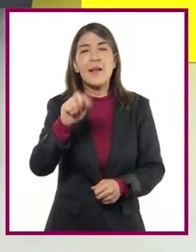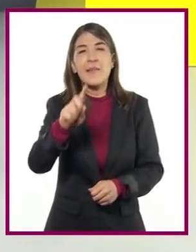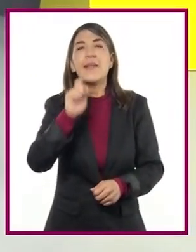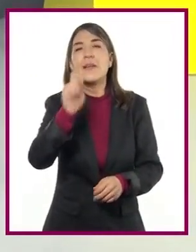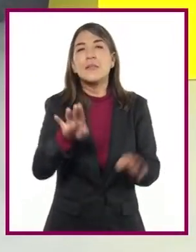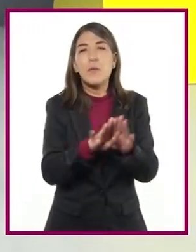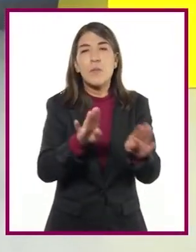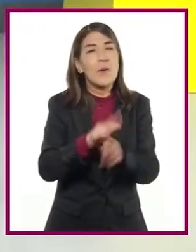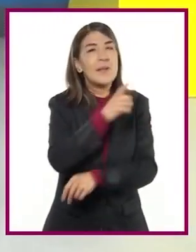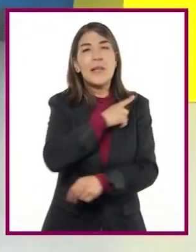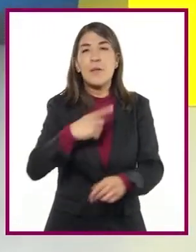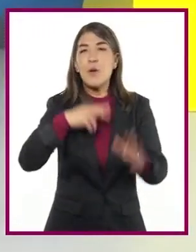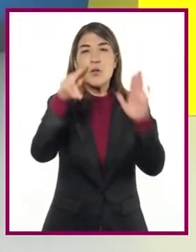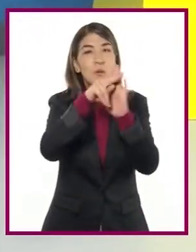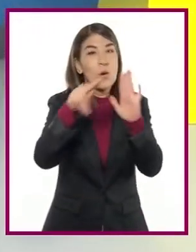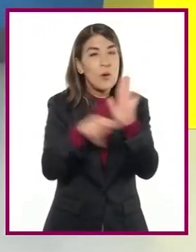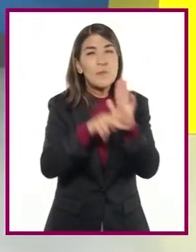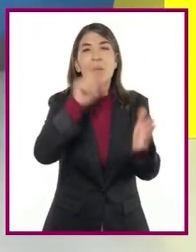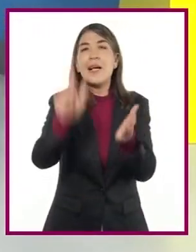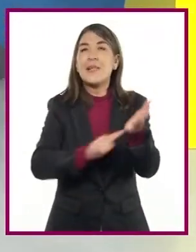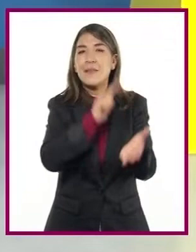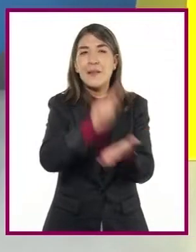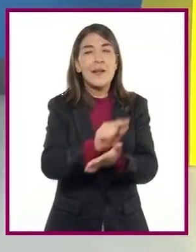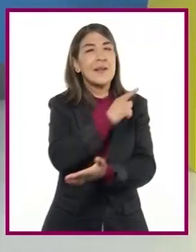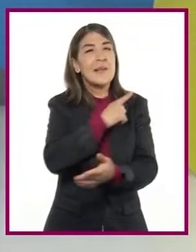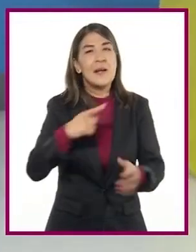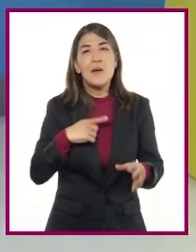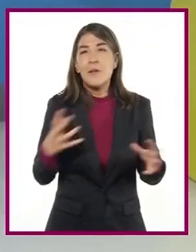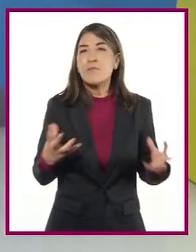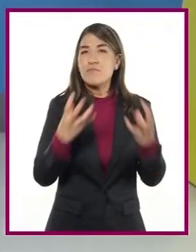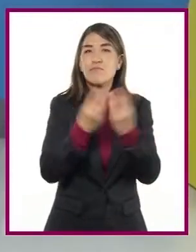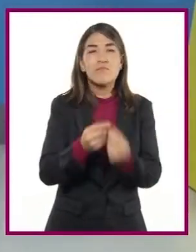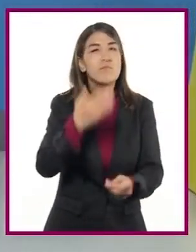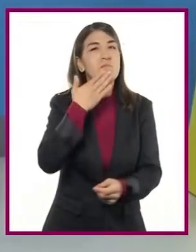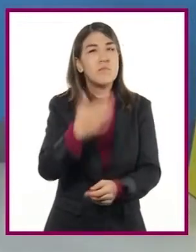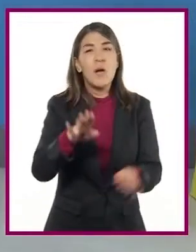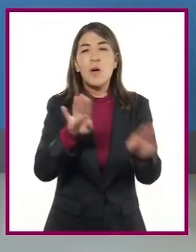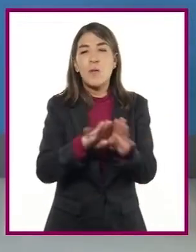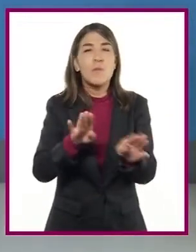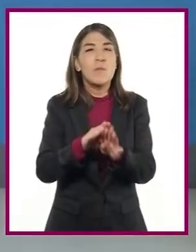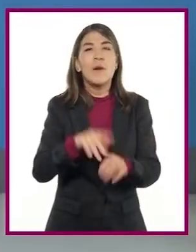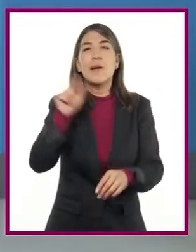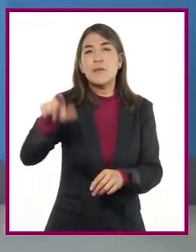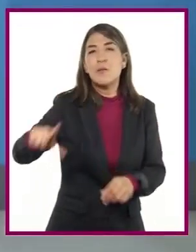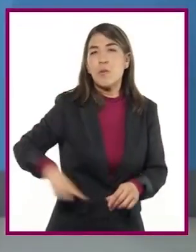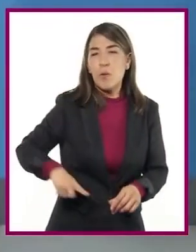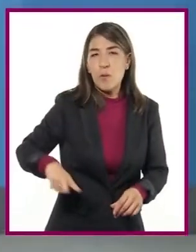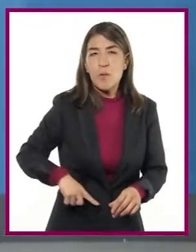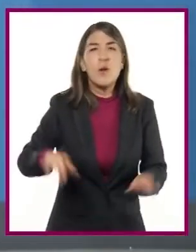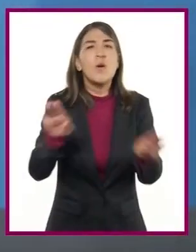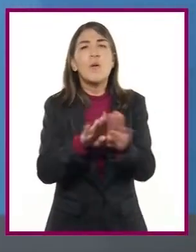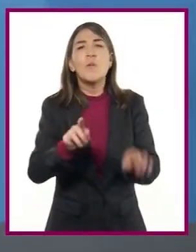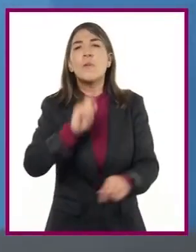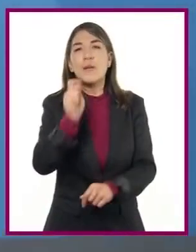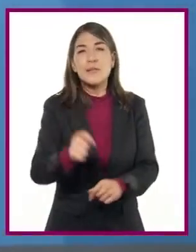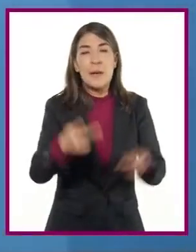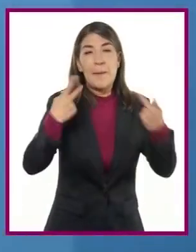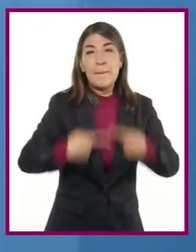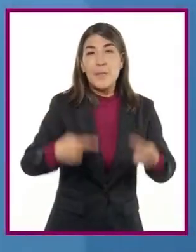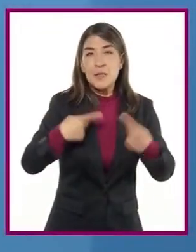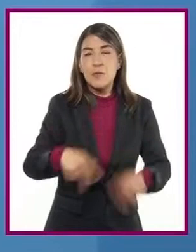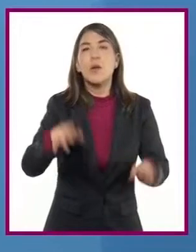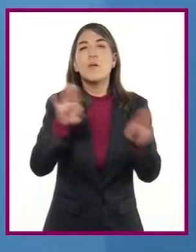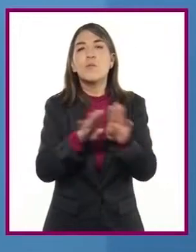neutral de las normas y las leyes por parte de las autoridades. La imparcialidad se refleja cuando las y los